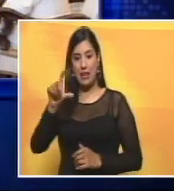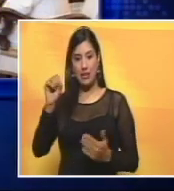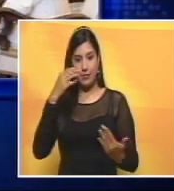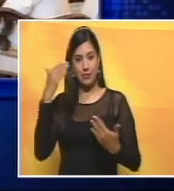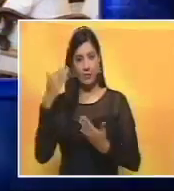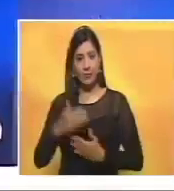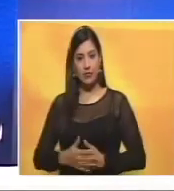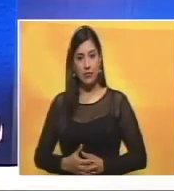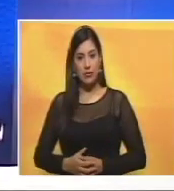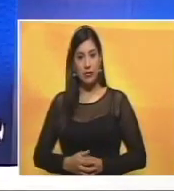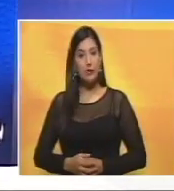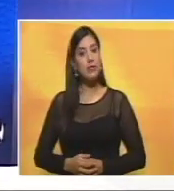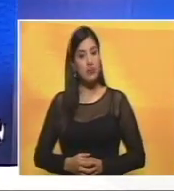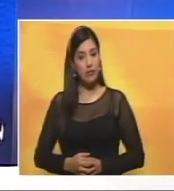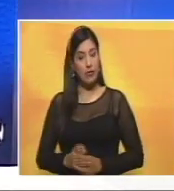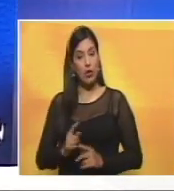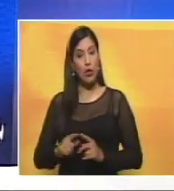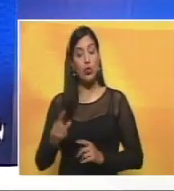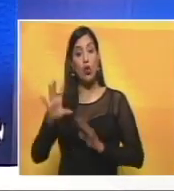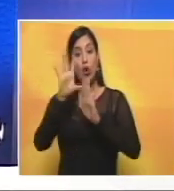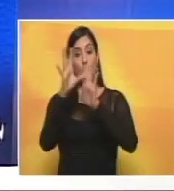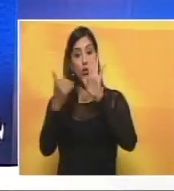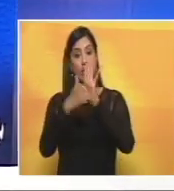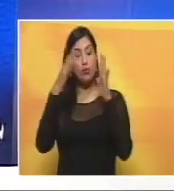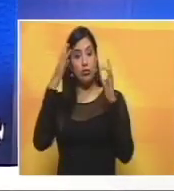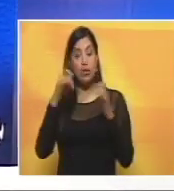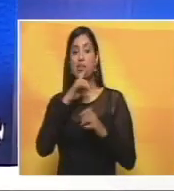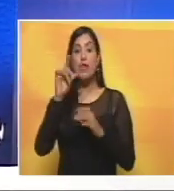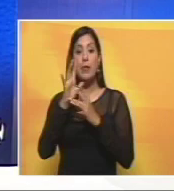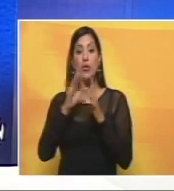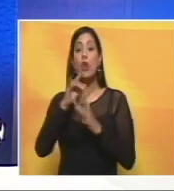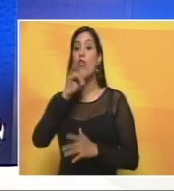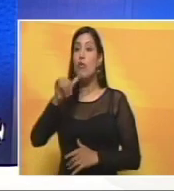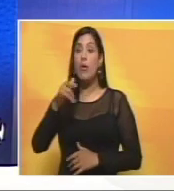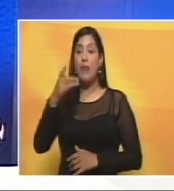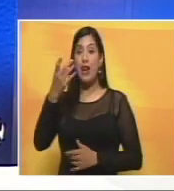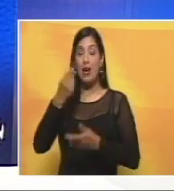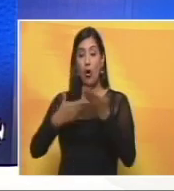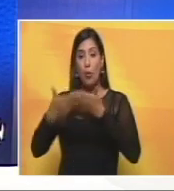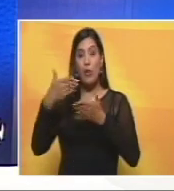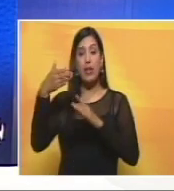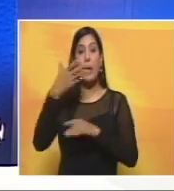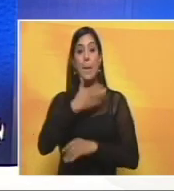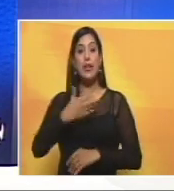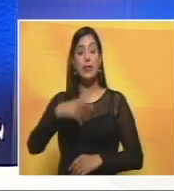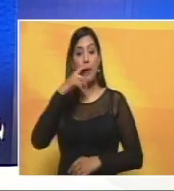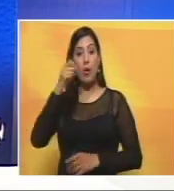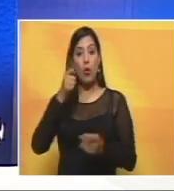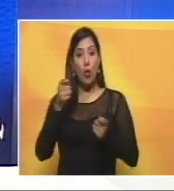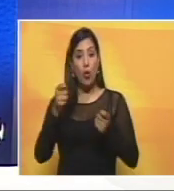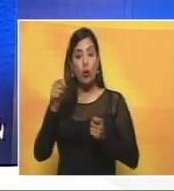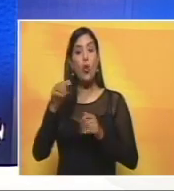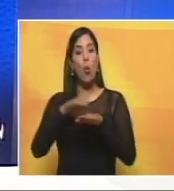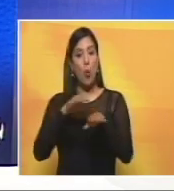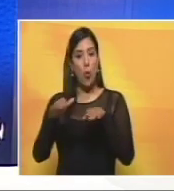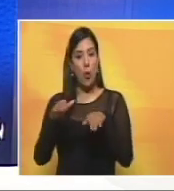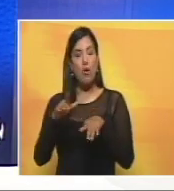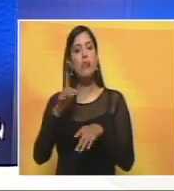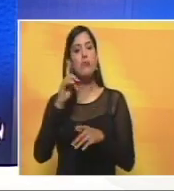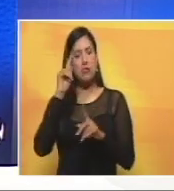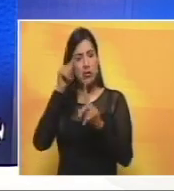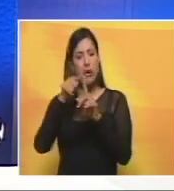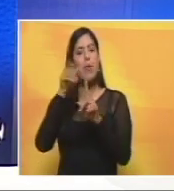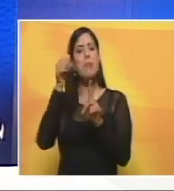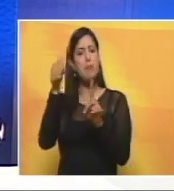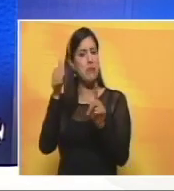Zárate. El constituyente Jesús Faría aseguró que las medidas económicas anunciadas por el presidente Nicolás Maduro este jueves apuntan